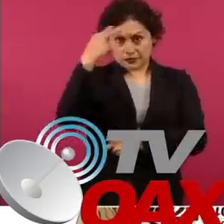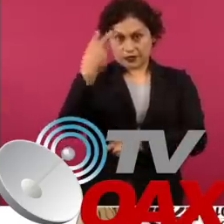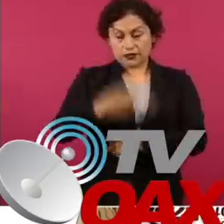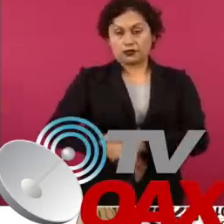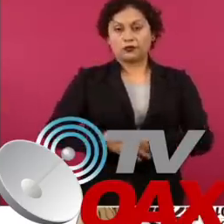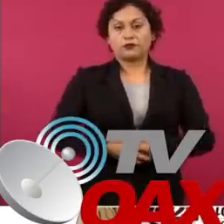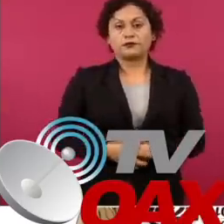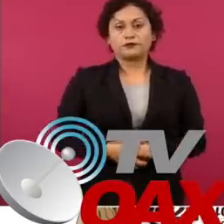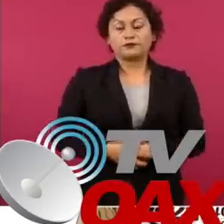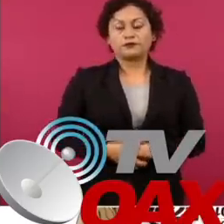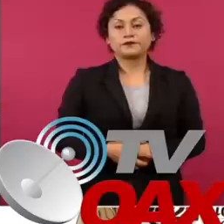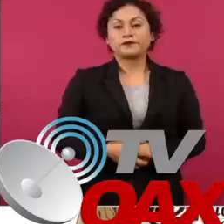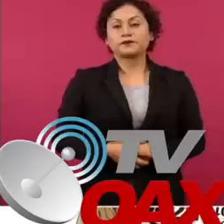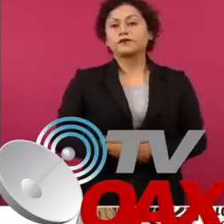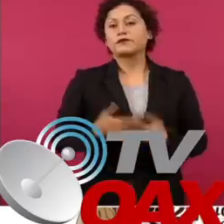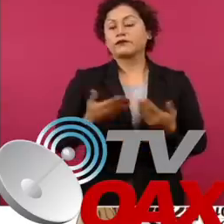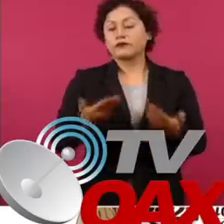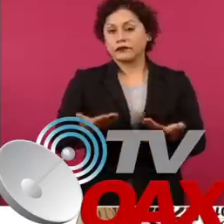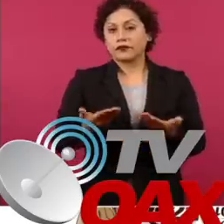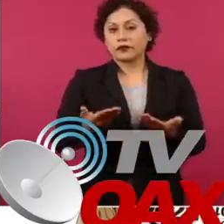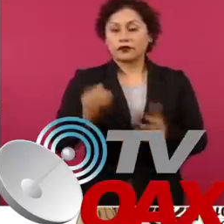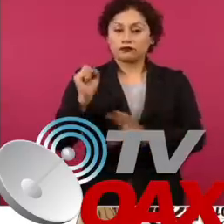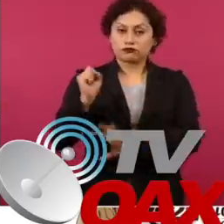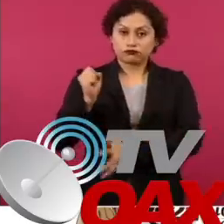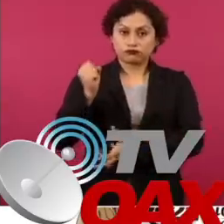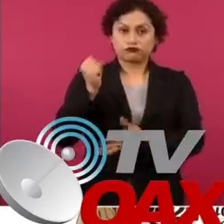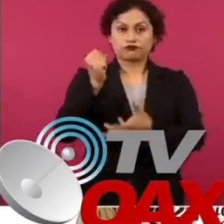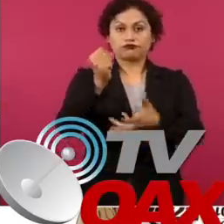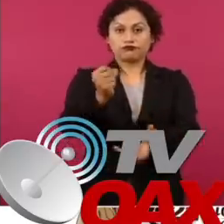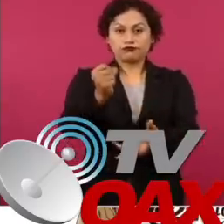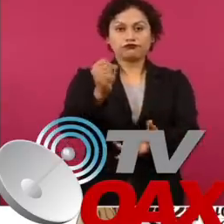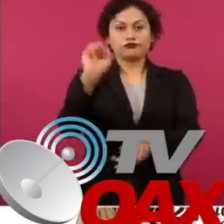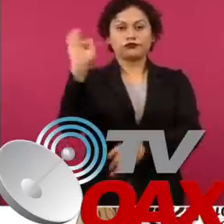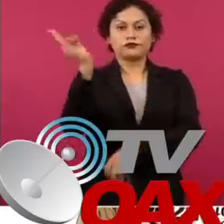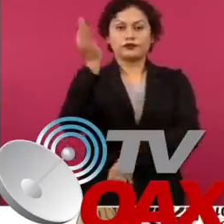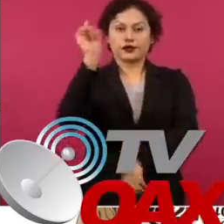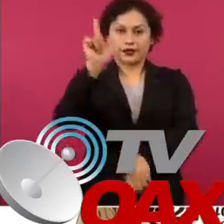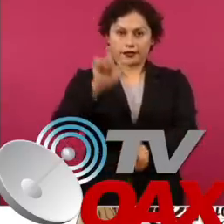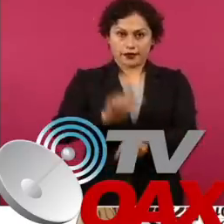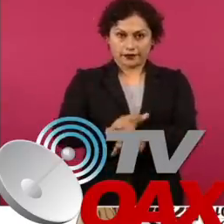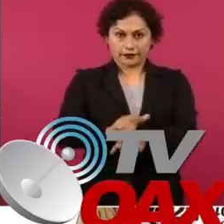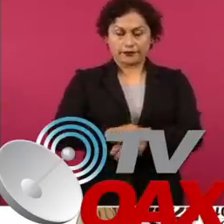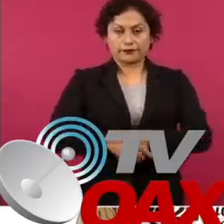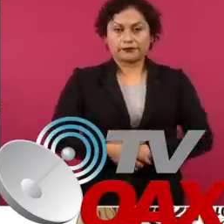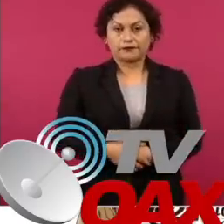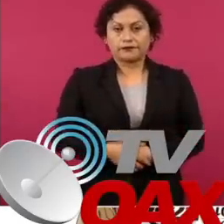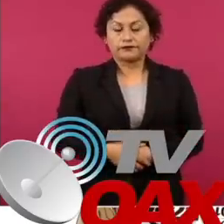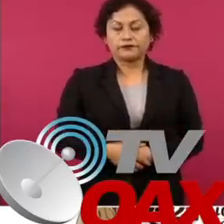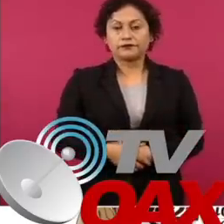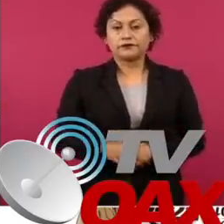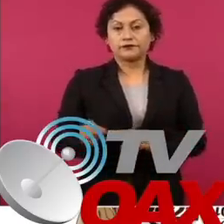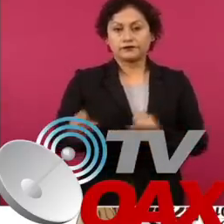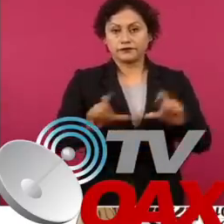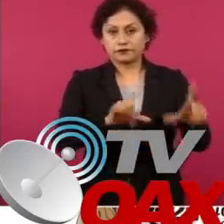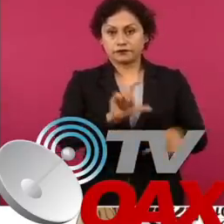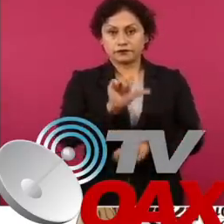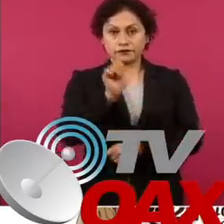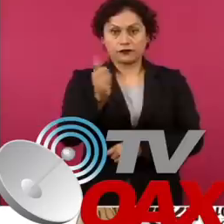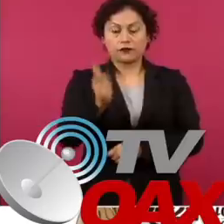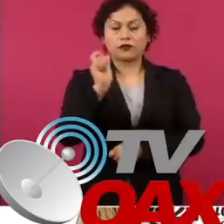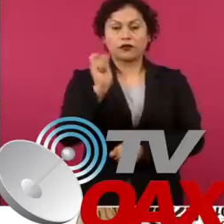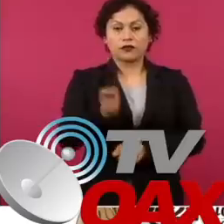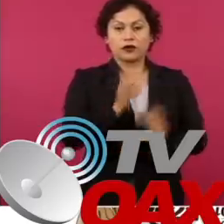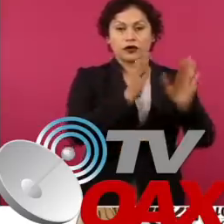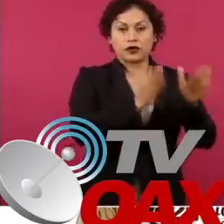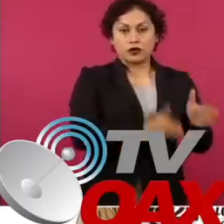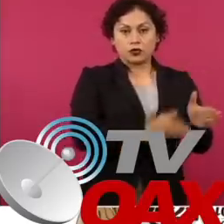El financiamiento de la obra fue de 100% federal. En la siguiente lámina, la obra civil de los tramos